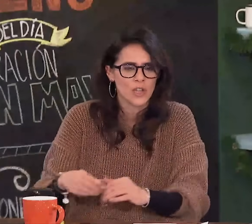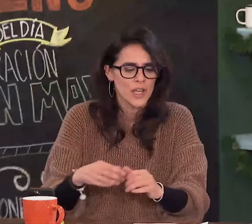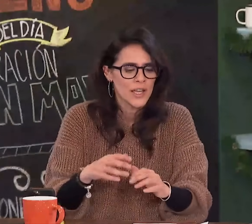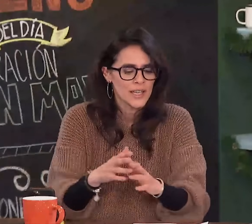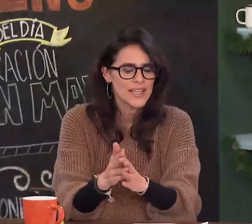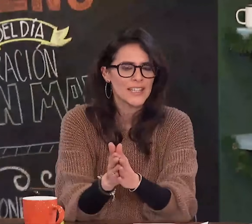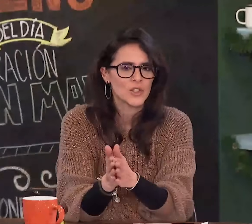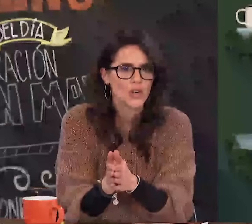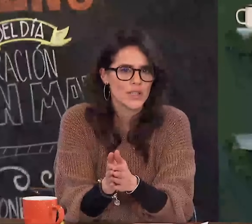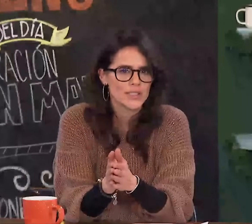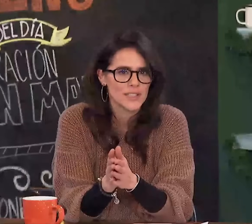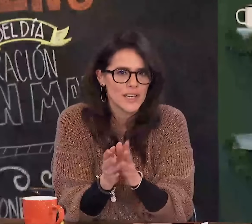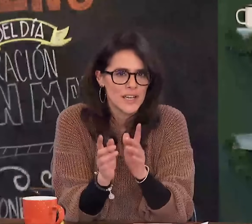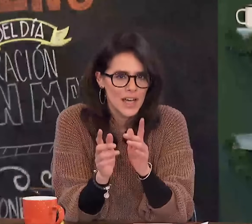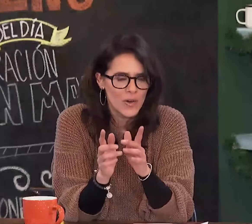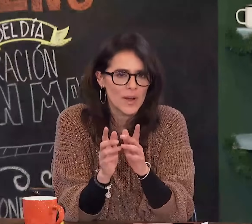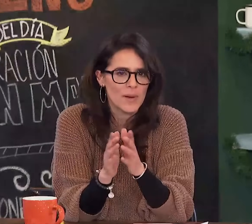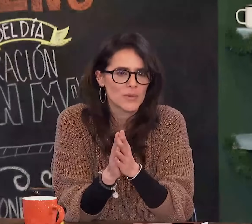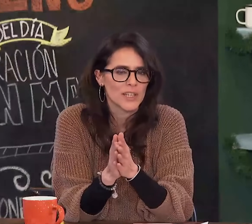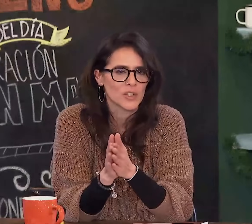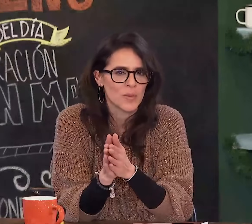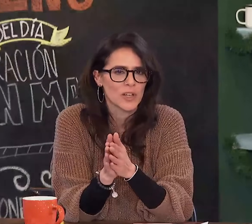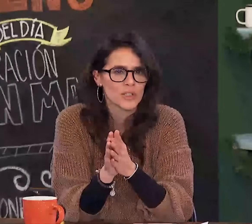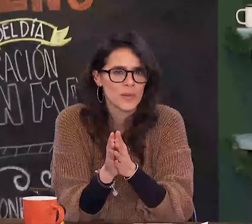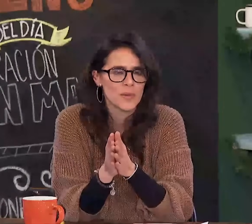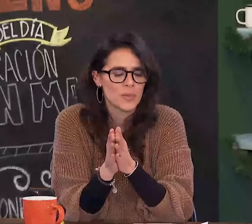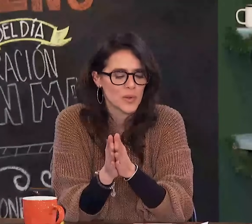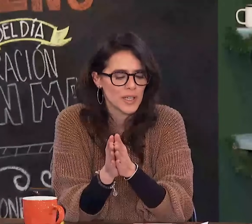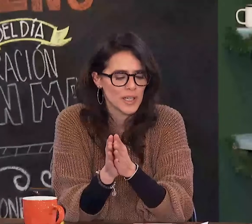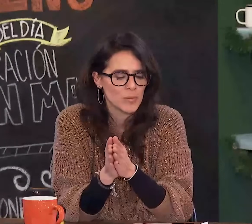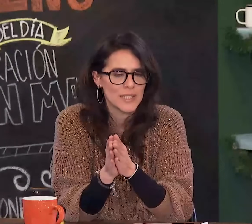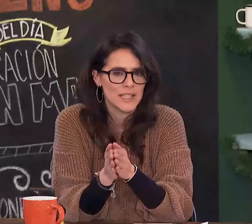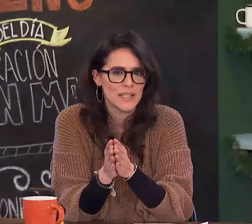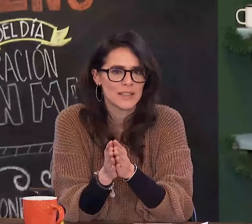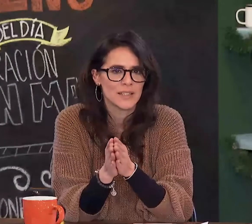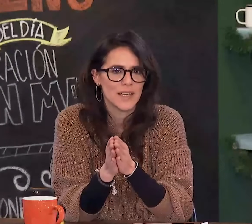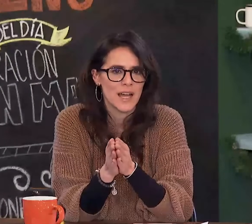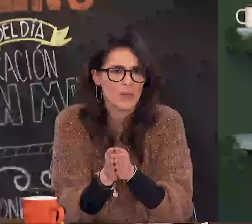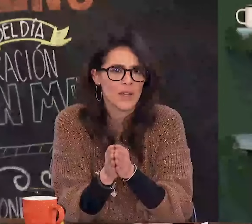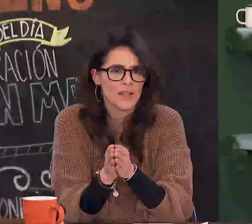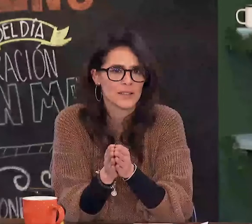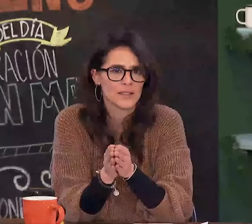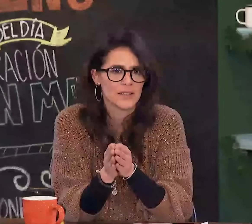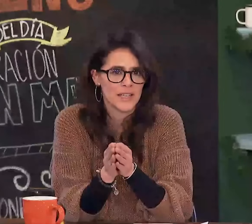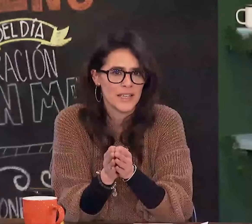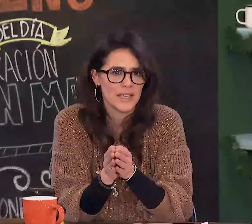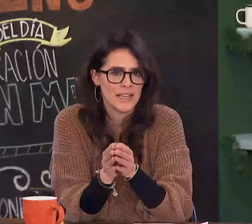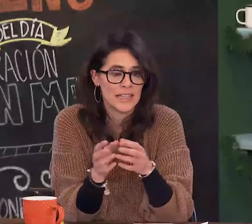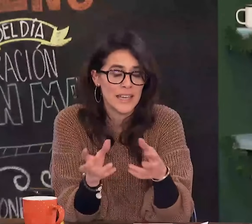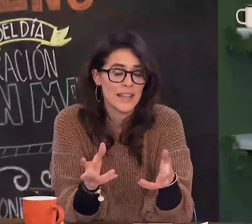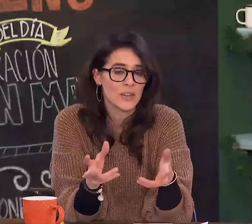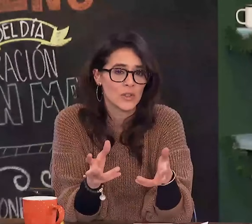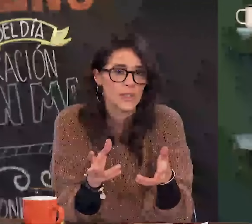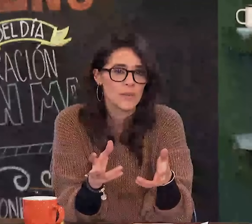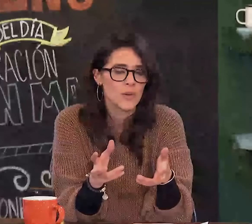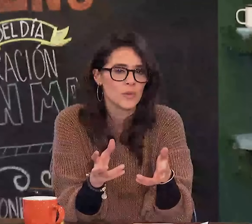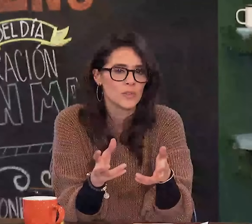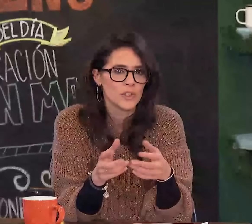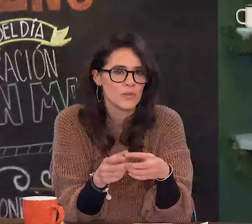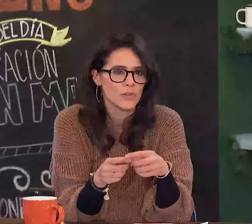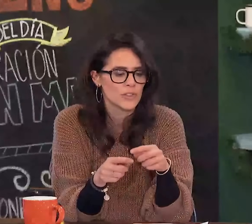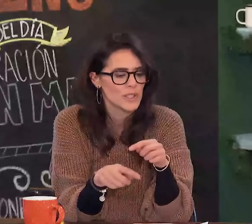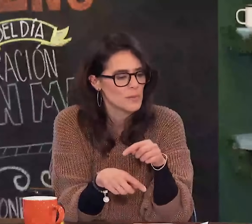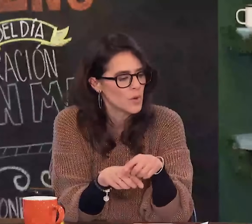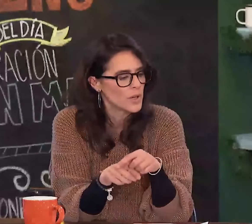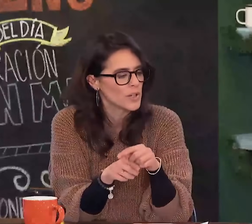encarguen otros. Y eso es, ahora vamos a retomarlo también porque el presidente habla del día de hoy también como